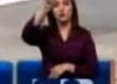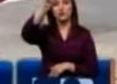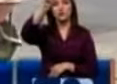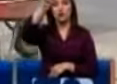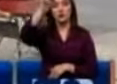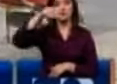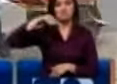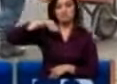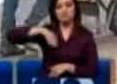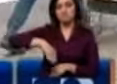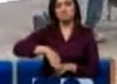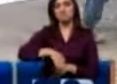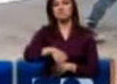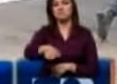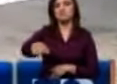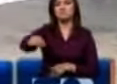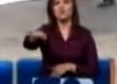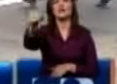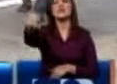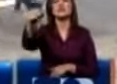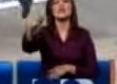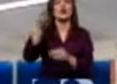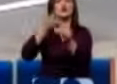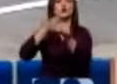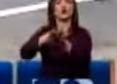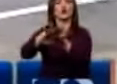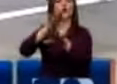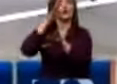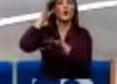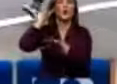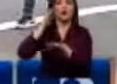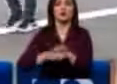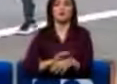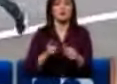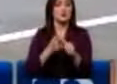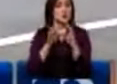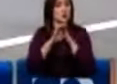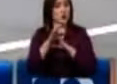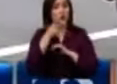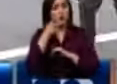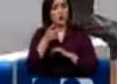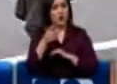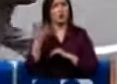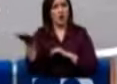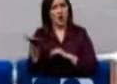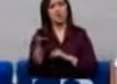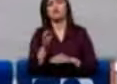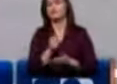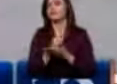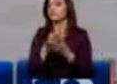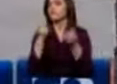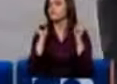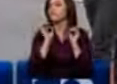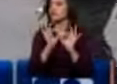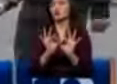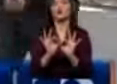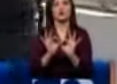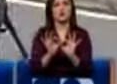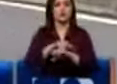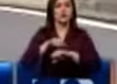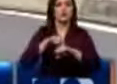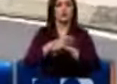el deprimido para salir a la Río Coca. Con esto damos prioridad al transporte público que está siendo privilegiado con esta obra a fin de disminuir